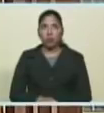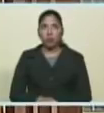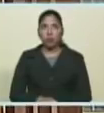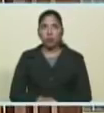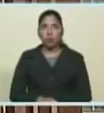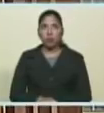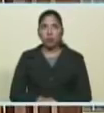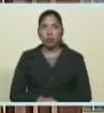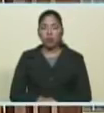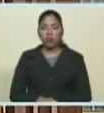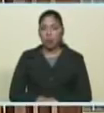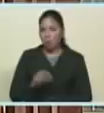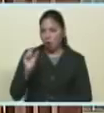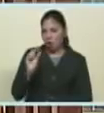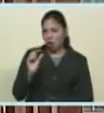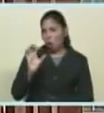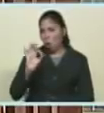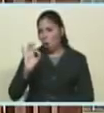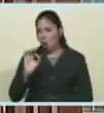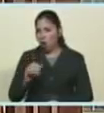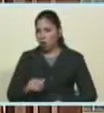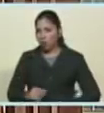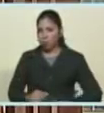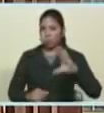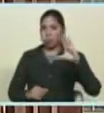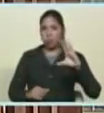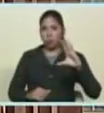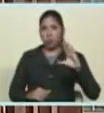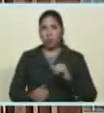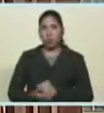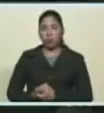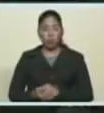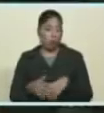¿Algodón con yodo o muy poquito? Bueno, presente proyecto, pues.